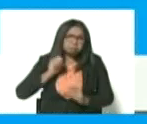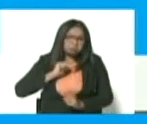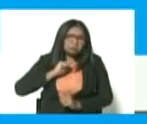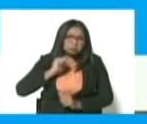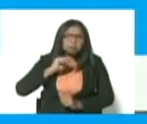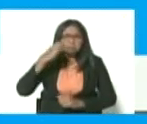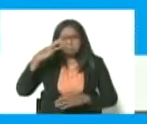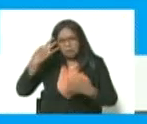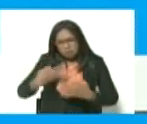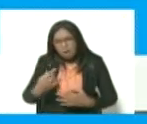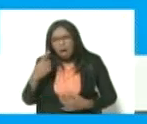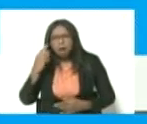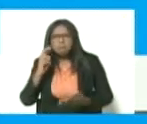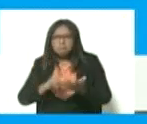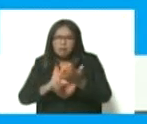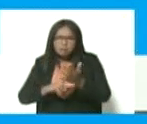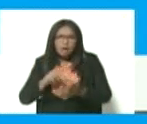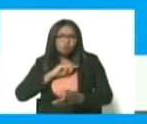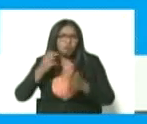con hidalguía, con honor.